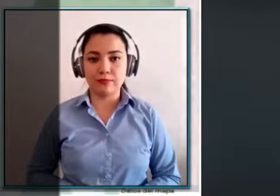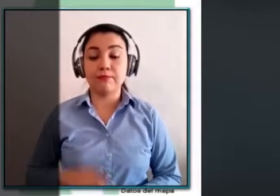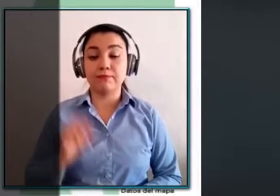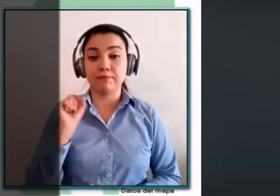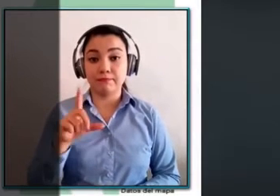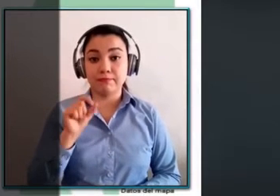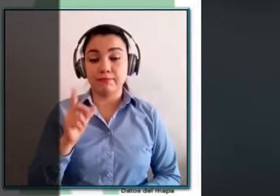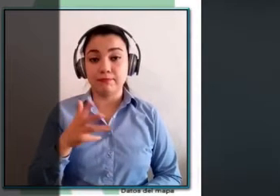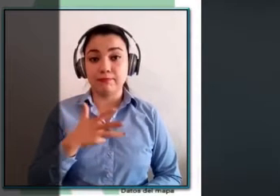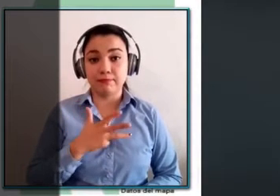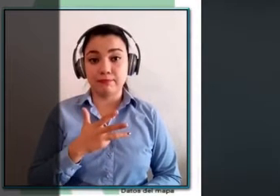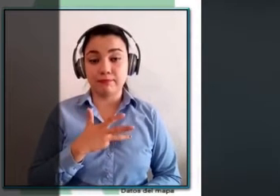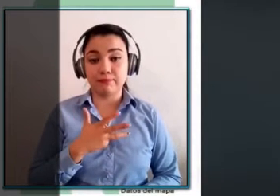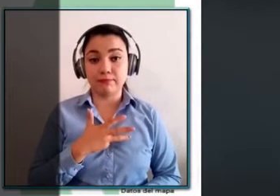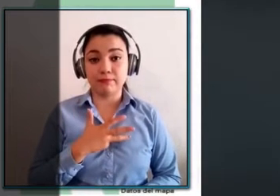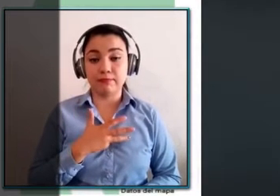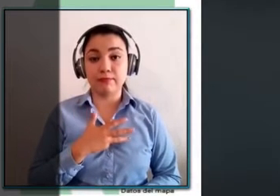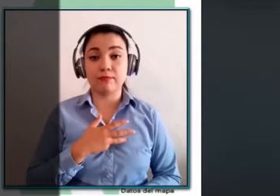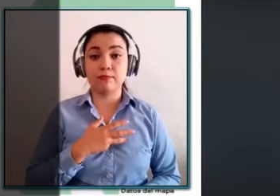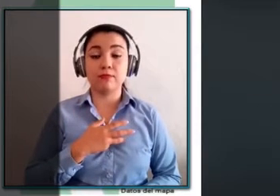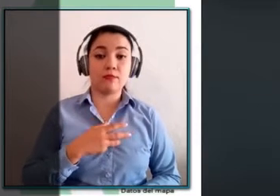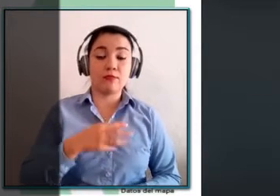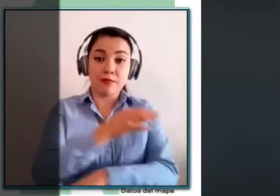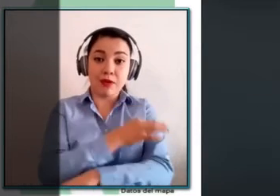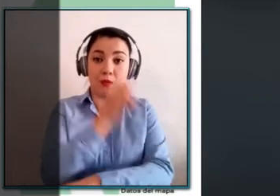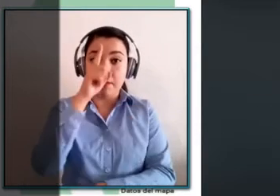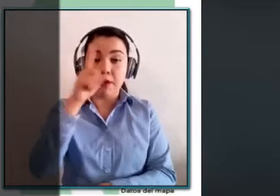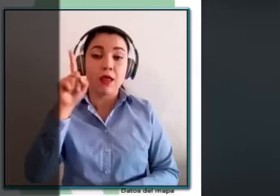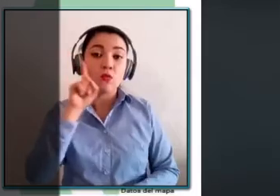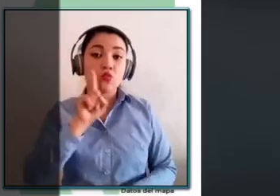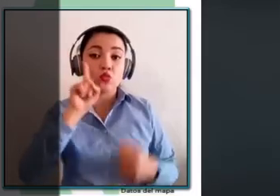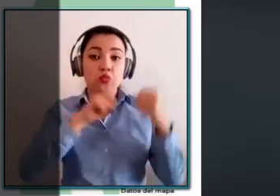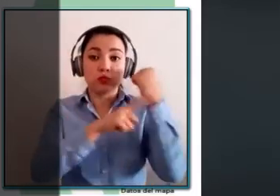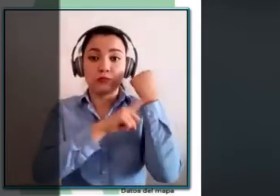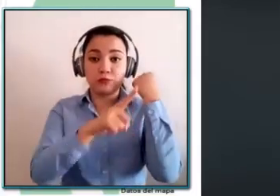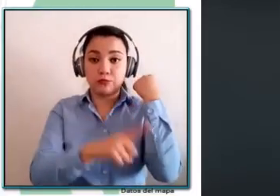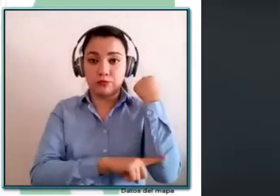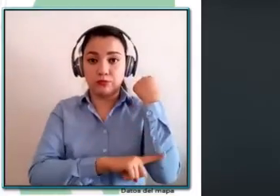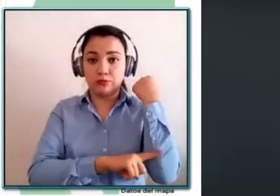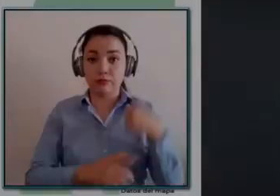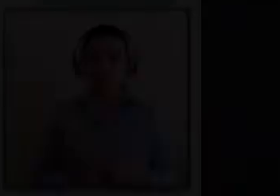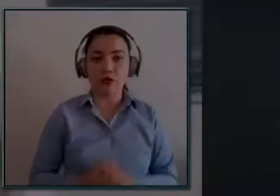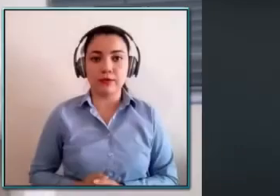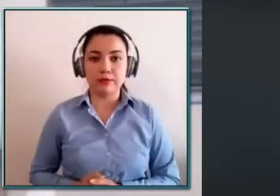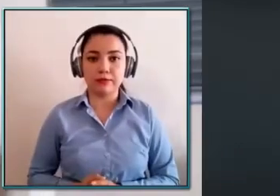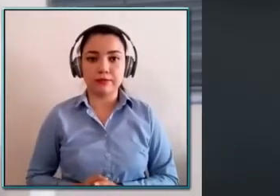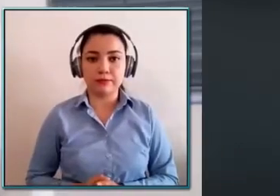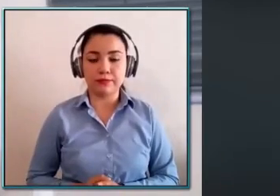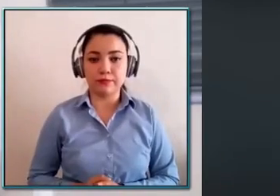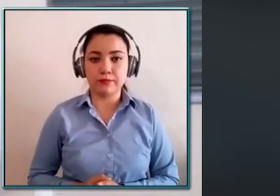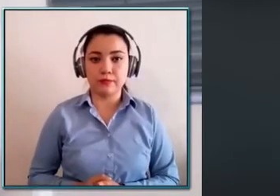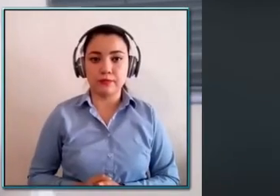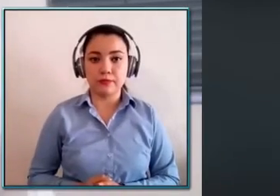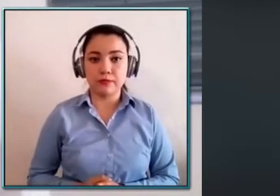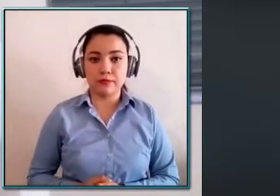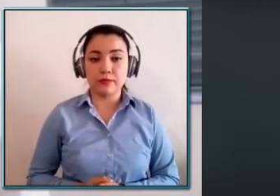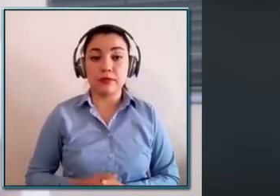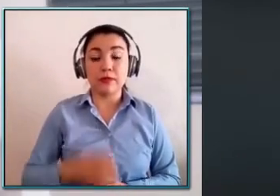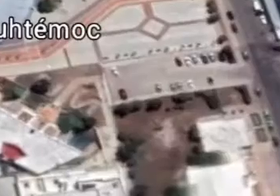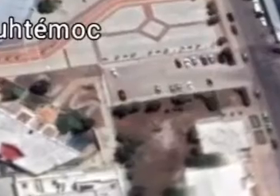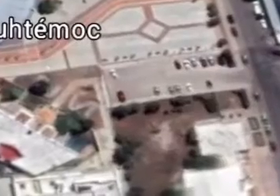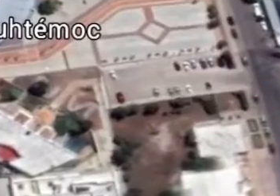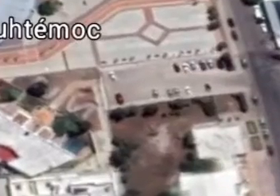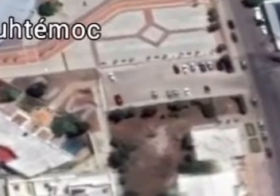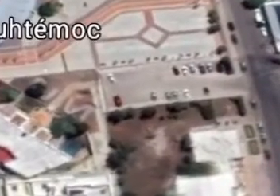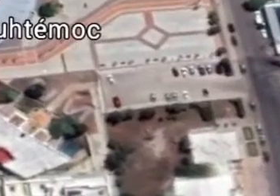respecta a mujeres embarazadas también la tpa y con la vacunación contra la influenza en ciudad cuauhtémoc lo vamos a hacer sábado y